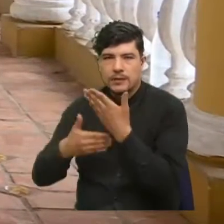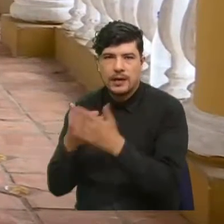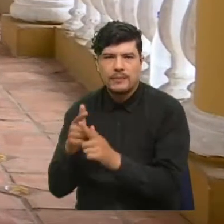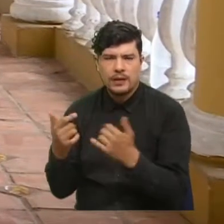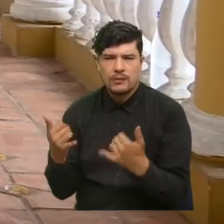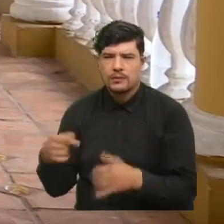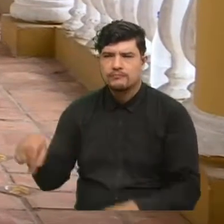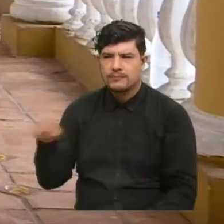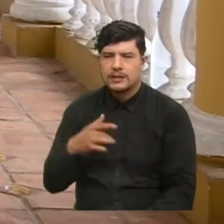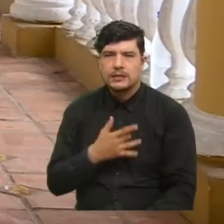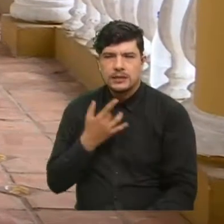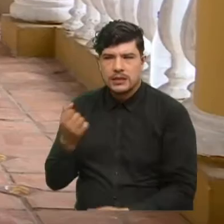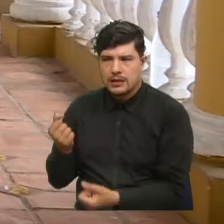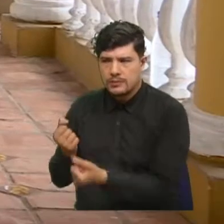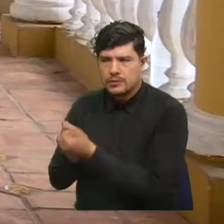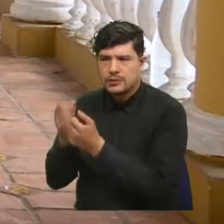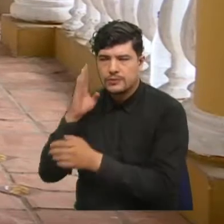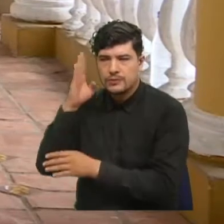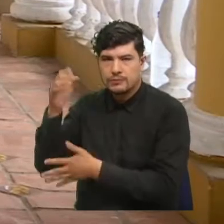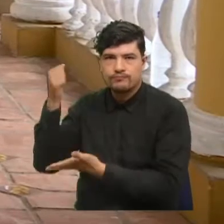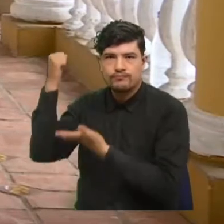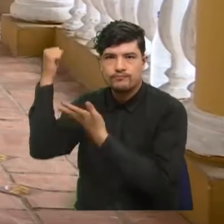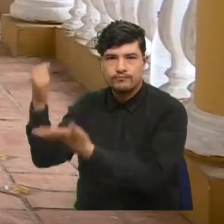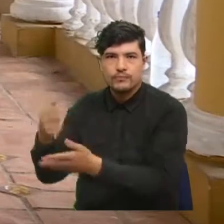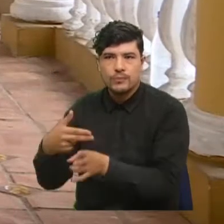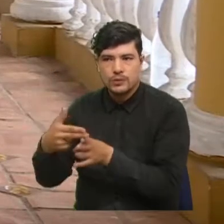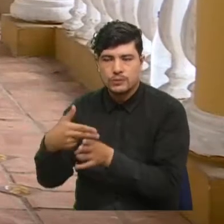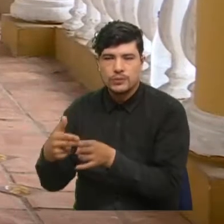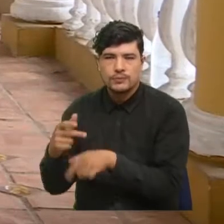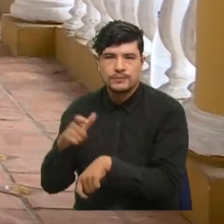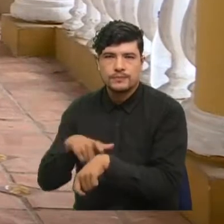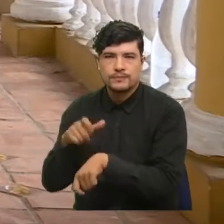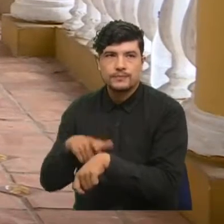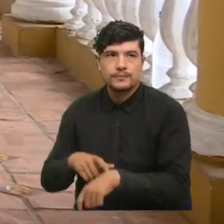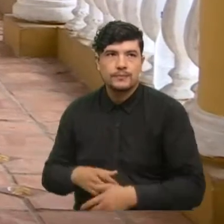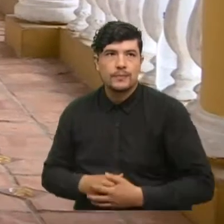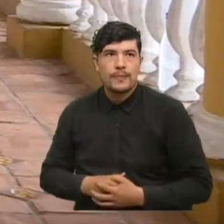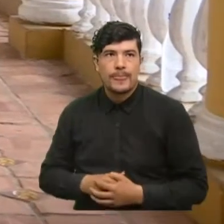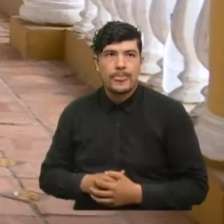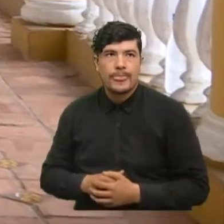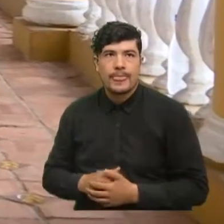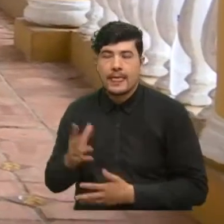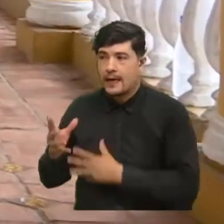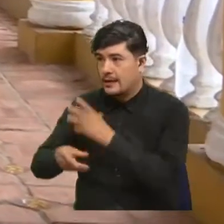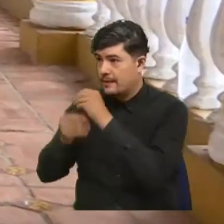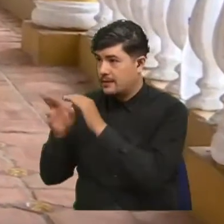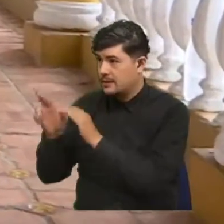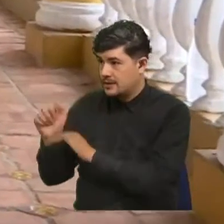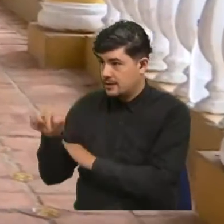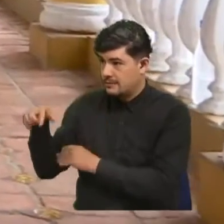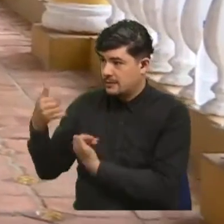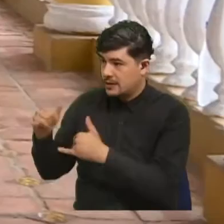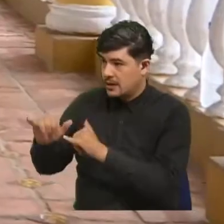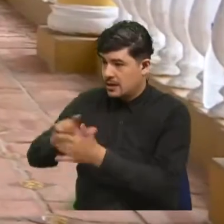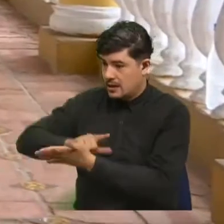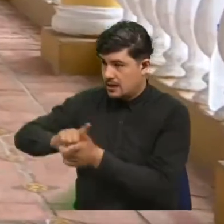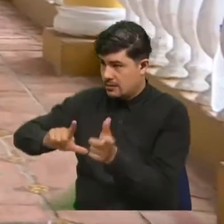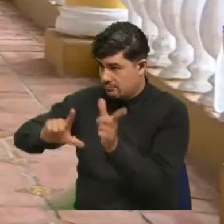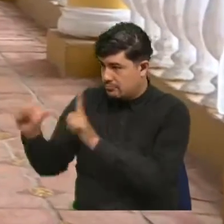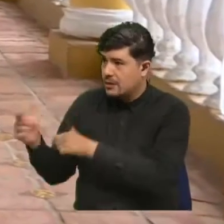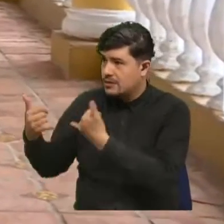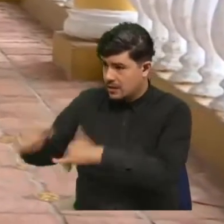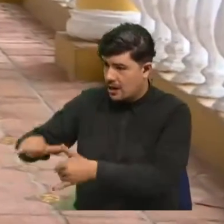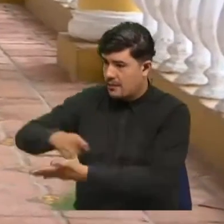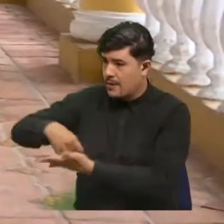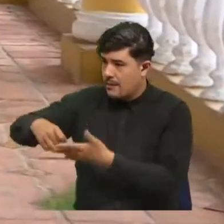hay respaldo y que van a haber inversiones en el corto mediano plazo y lo bueno de este rap que ya está con la firma y está lista es precisamente